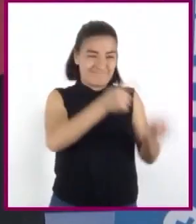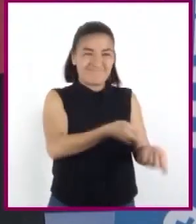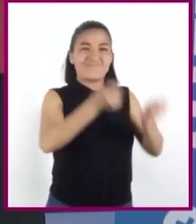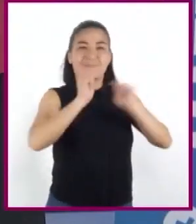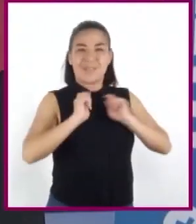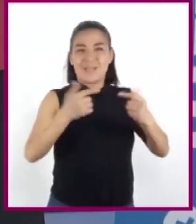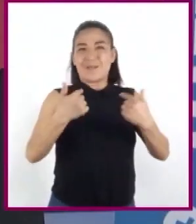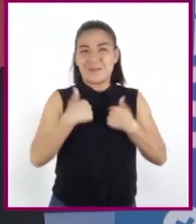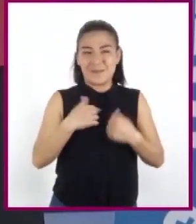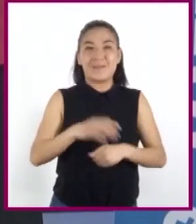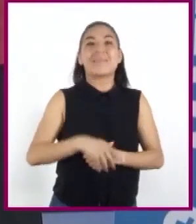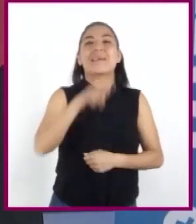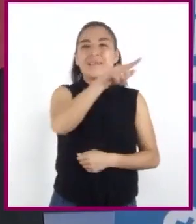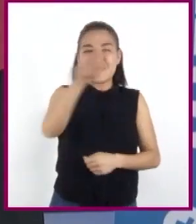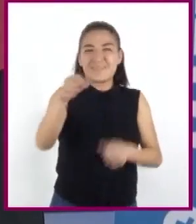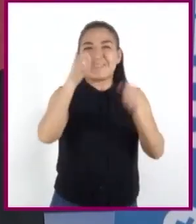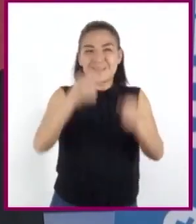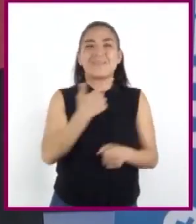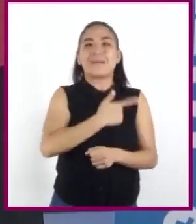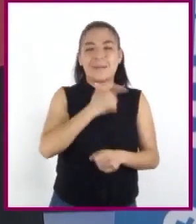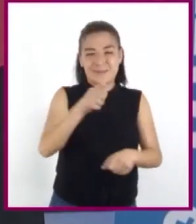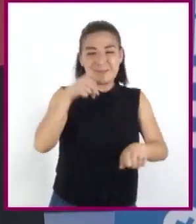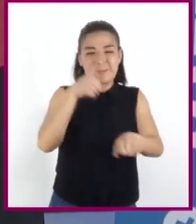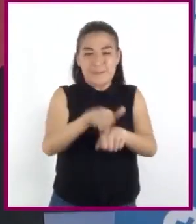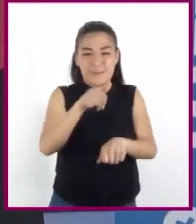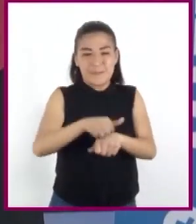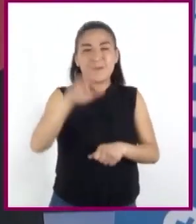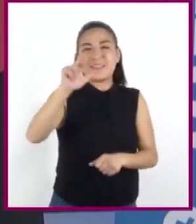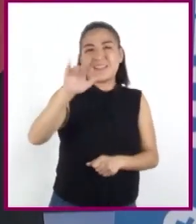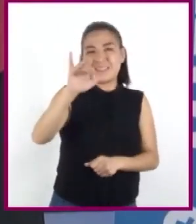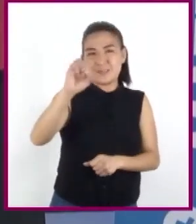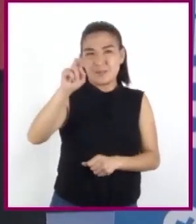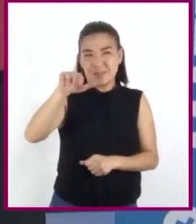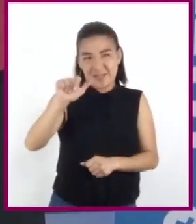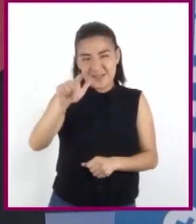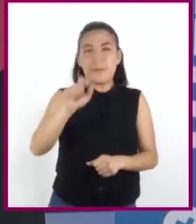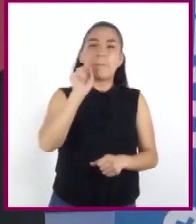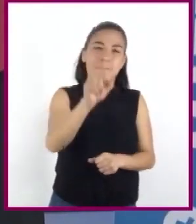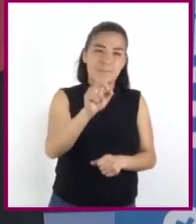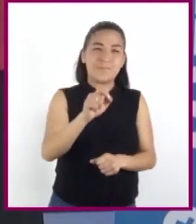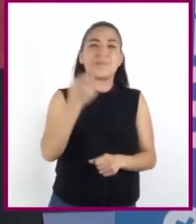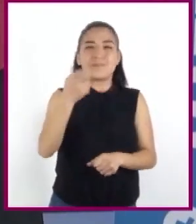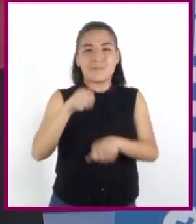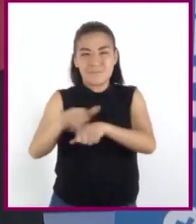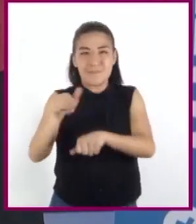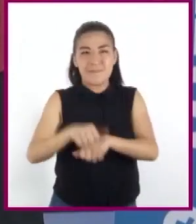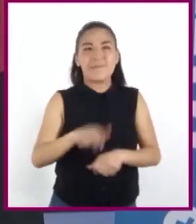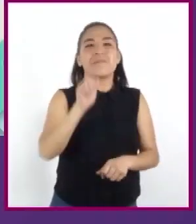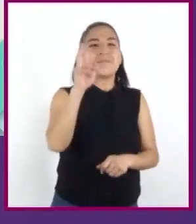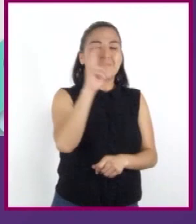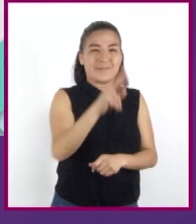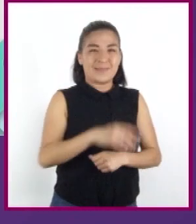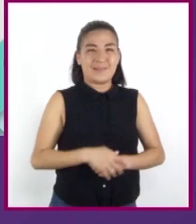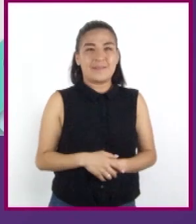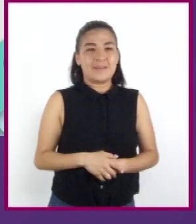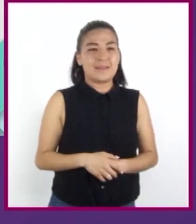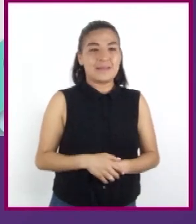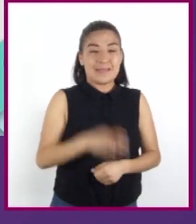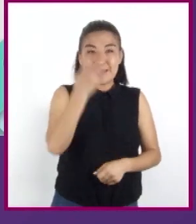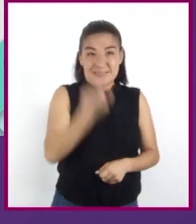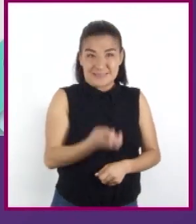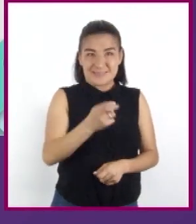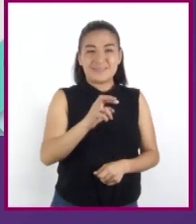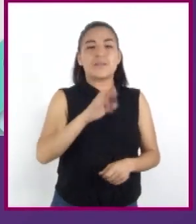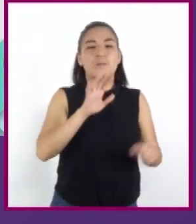que a muchos de ustedes les encantan los números racionales, también llamadas fracciones, aquí les dejo un reto con dichos números. Esta es